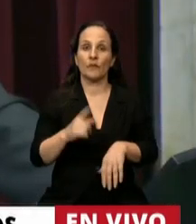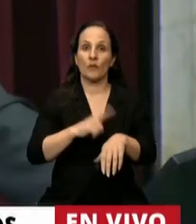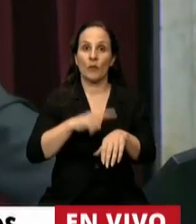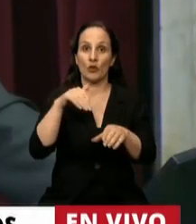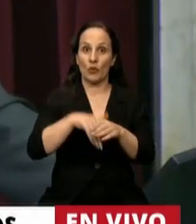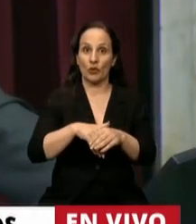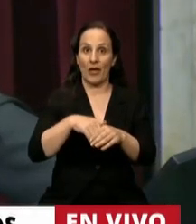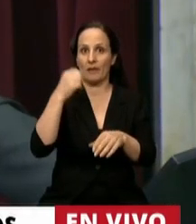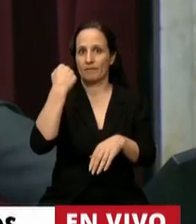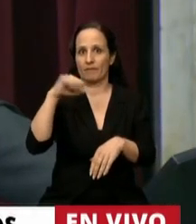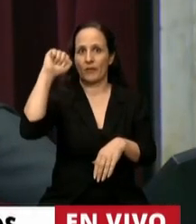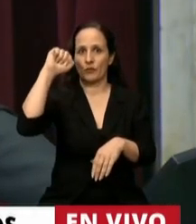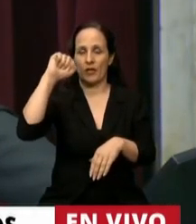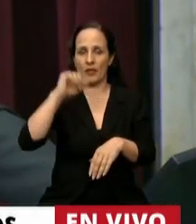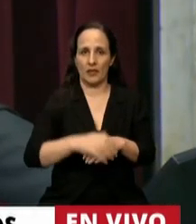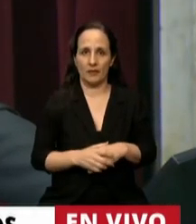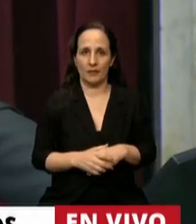Ausente a la hora de votar.